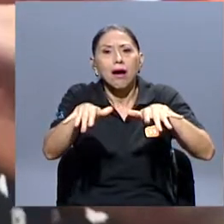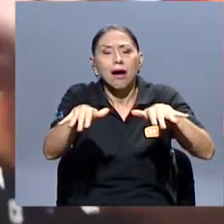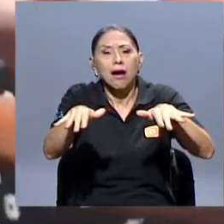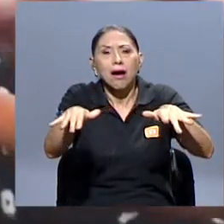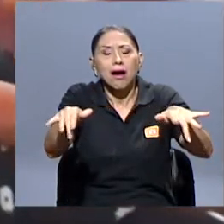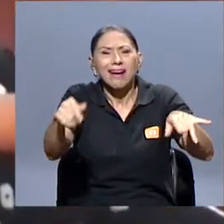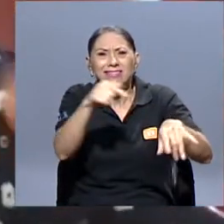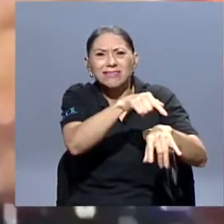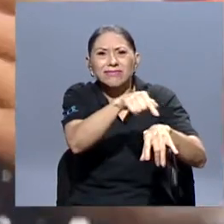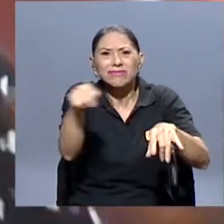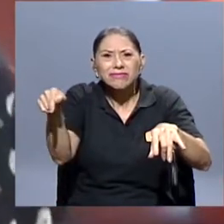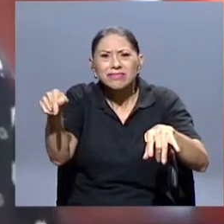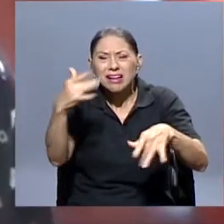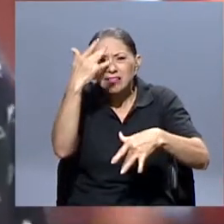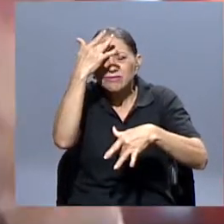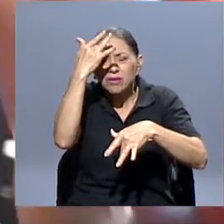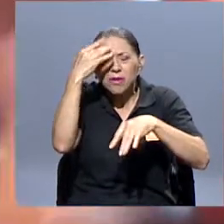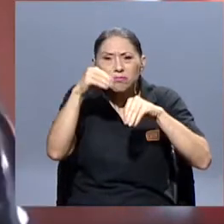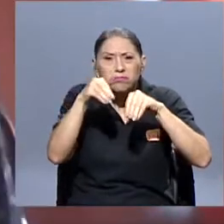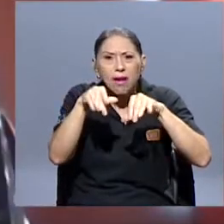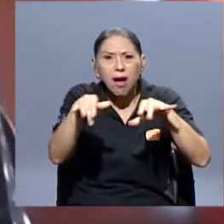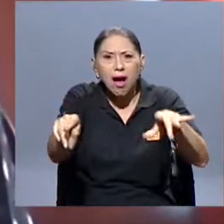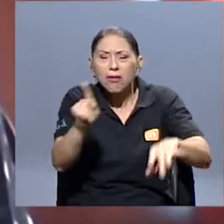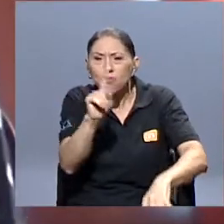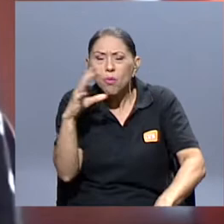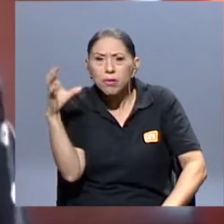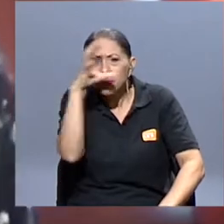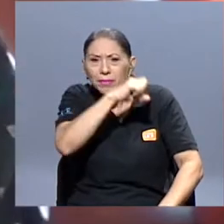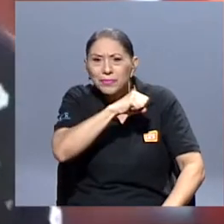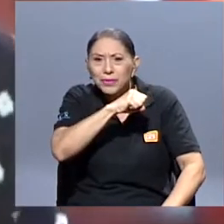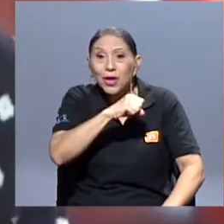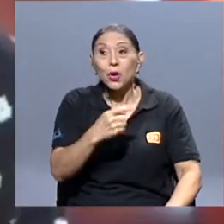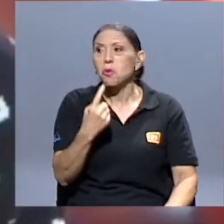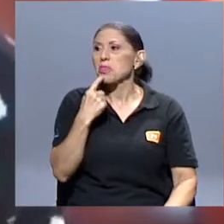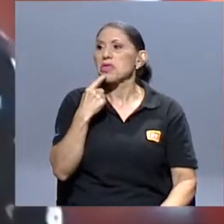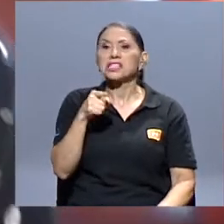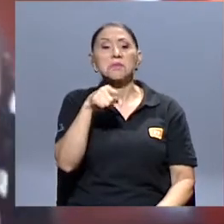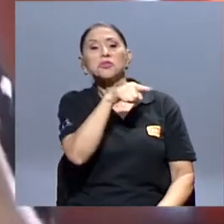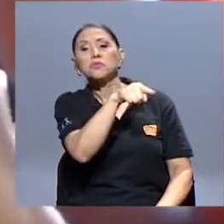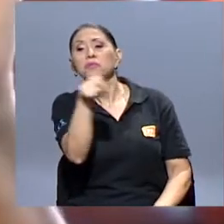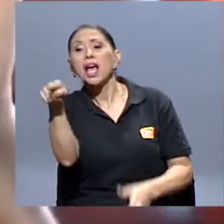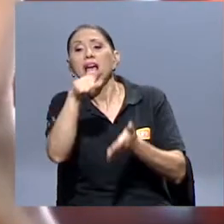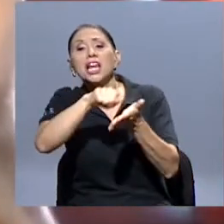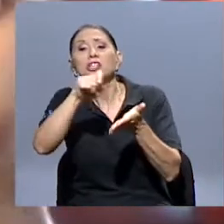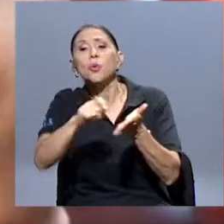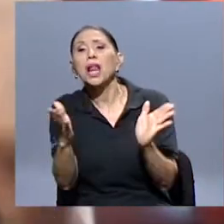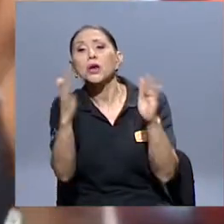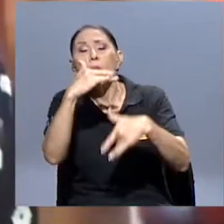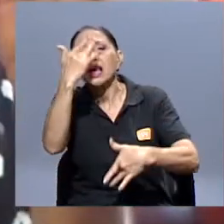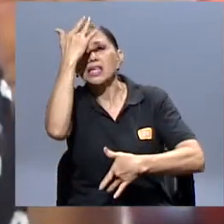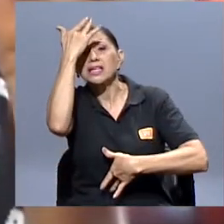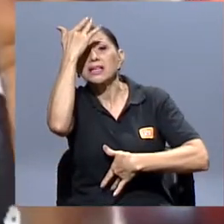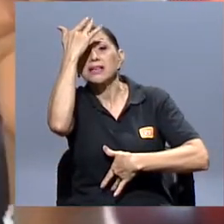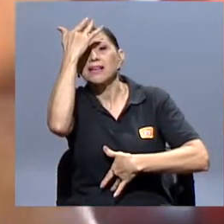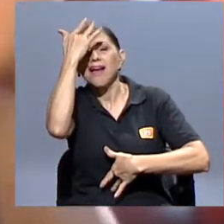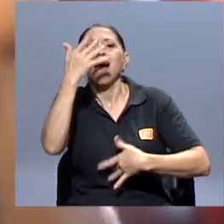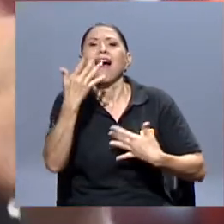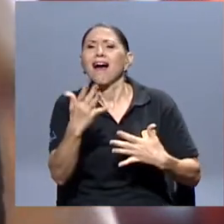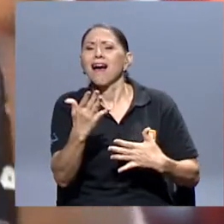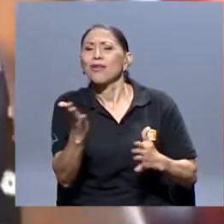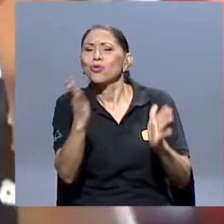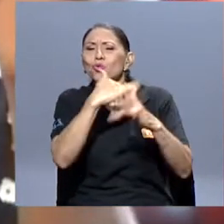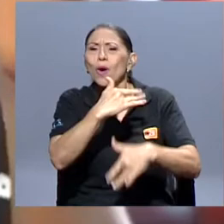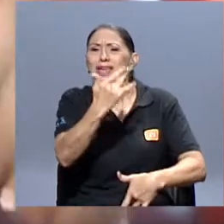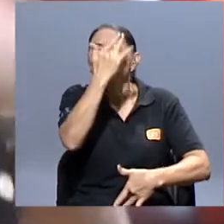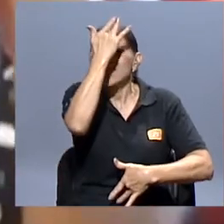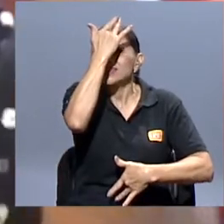fondo de infección que no vemos. Entonces, por ejemplo, cuando decimos no hay infección en la escuela, hay que aclarar, no hay infección o hay